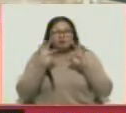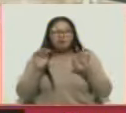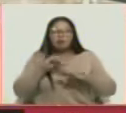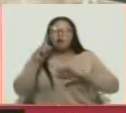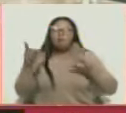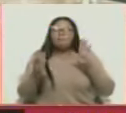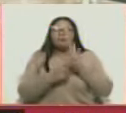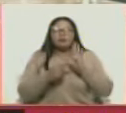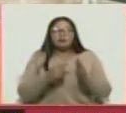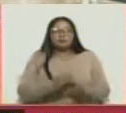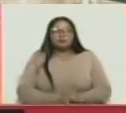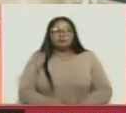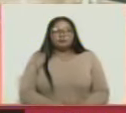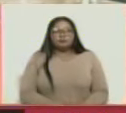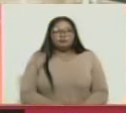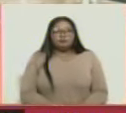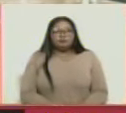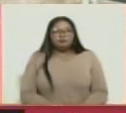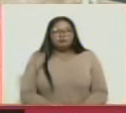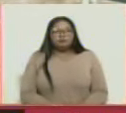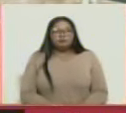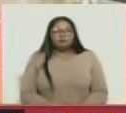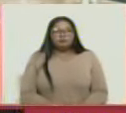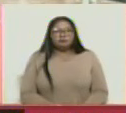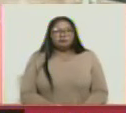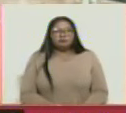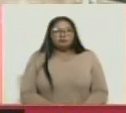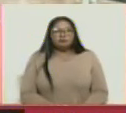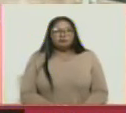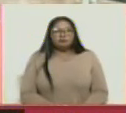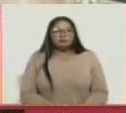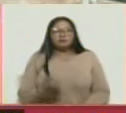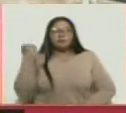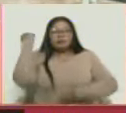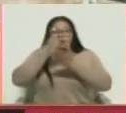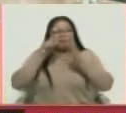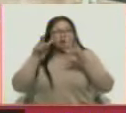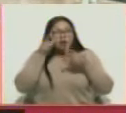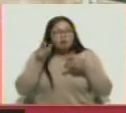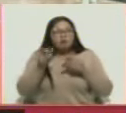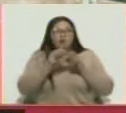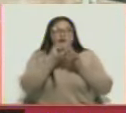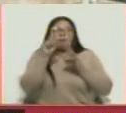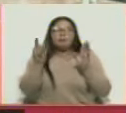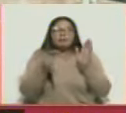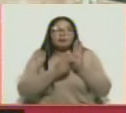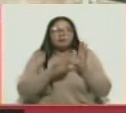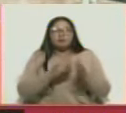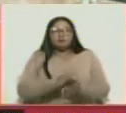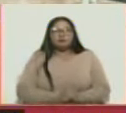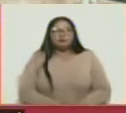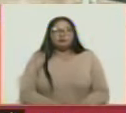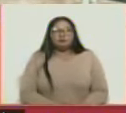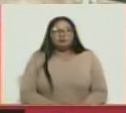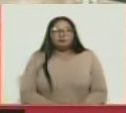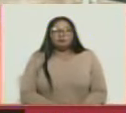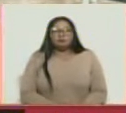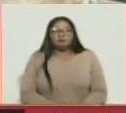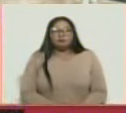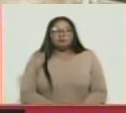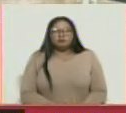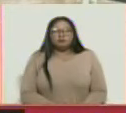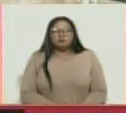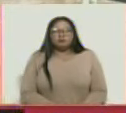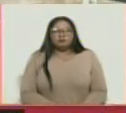completa. Están matando a población interna, entera en la Franja de Gaza. Israel